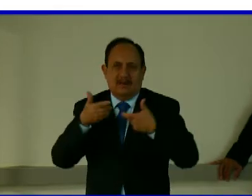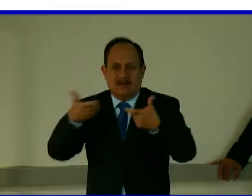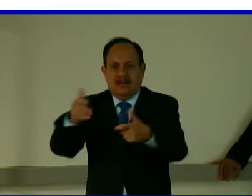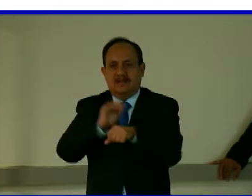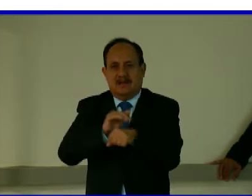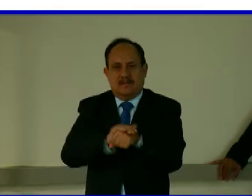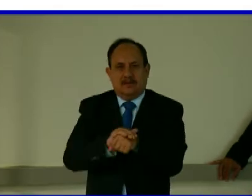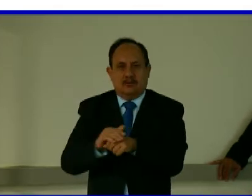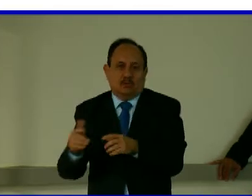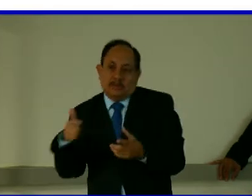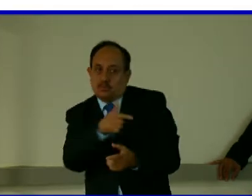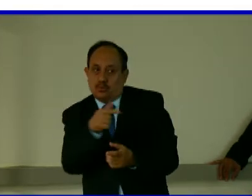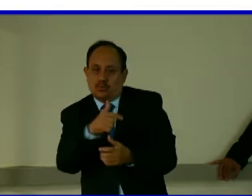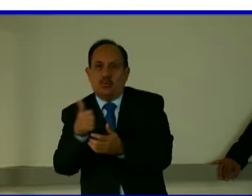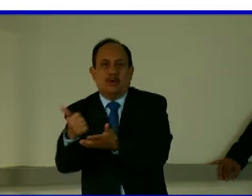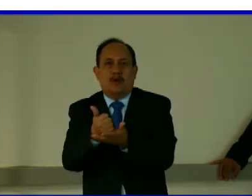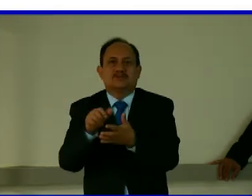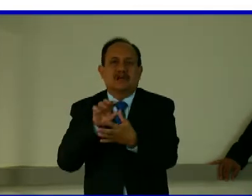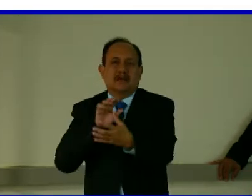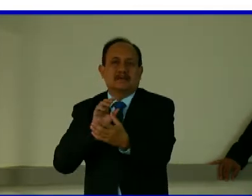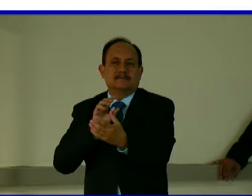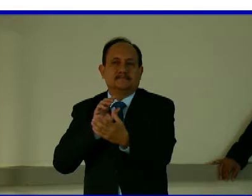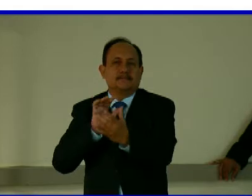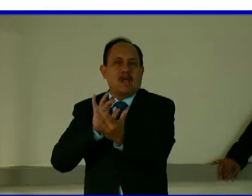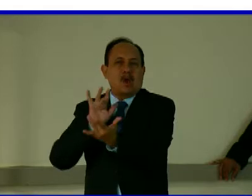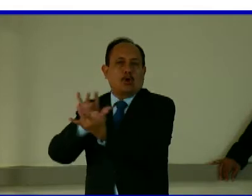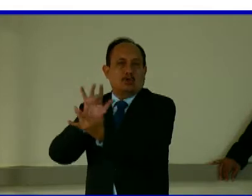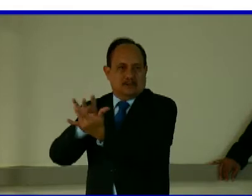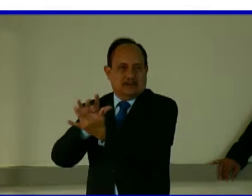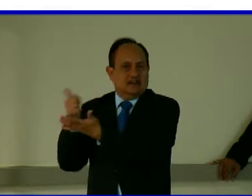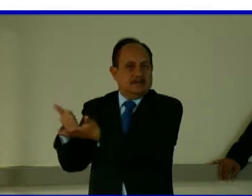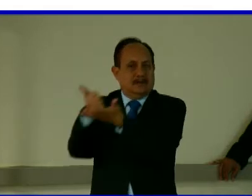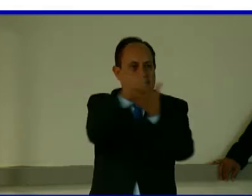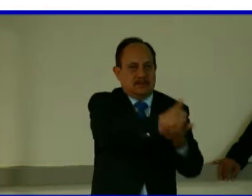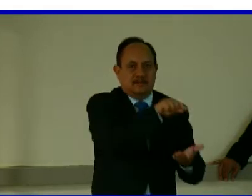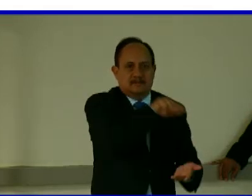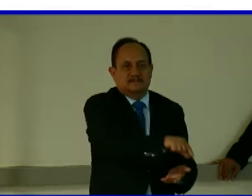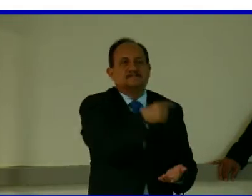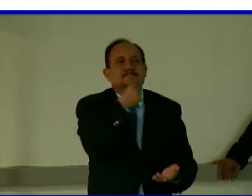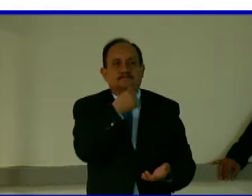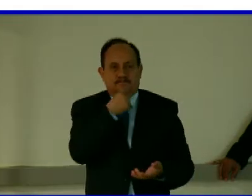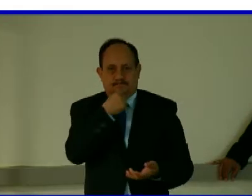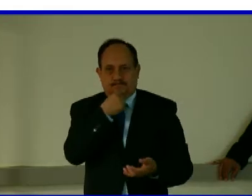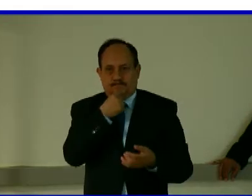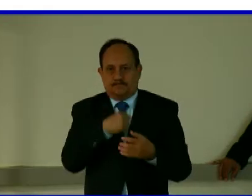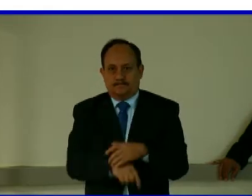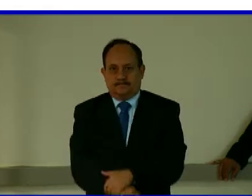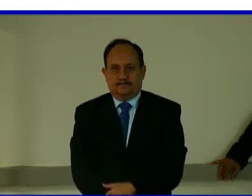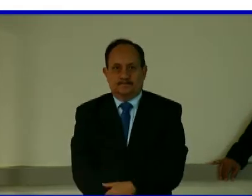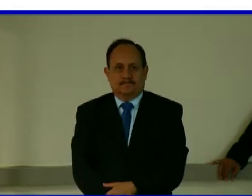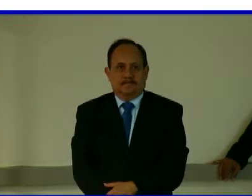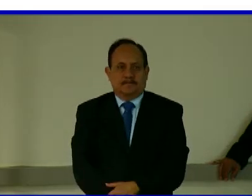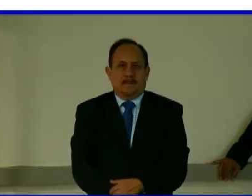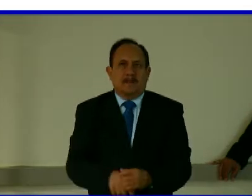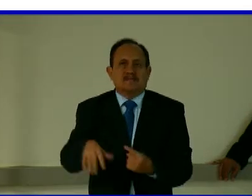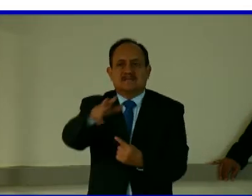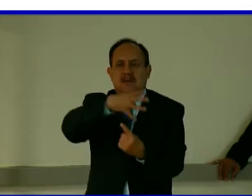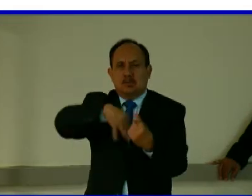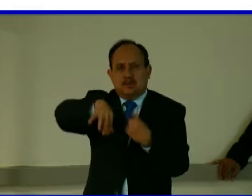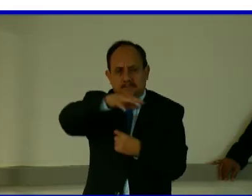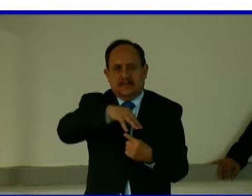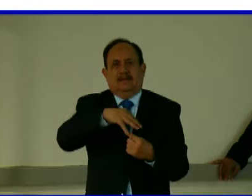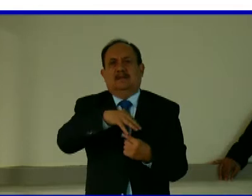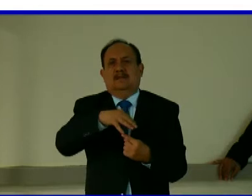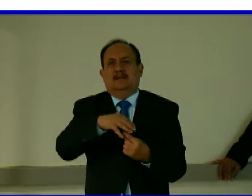muy común que ocurre es que se hace un ambiente